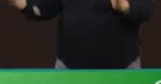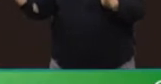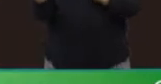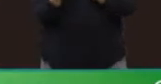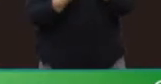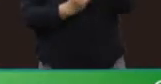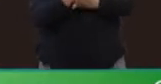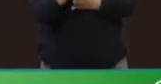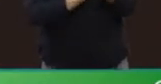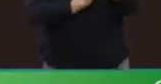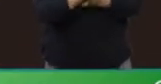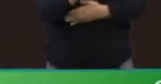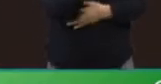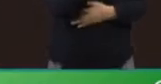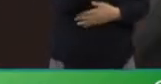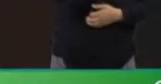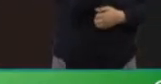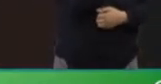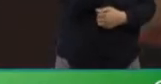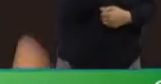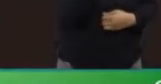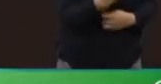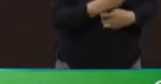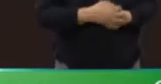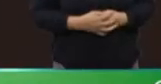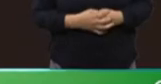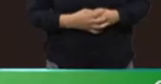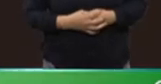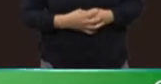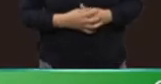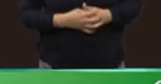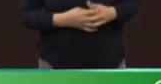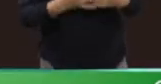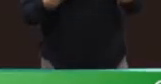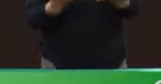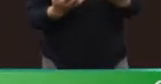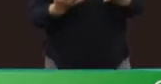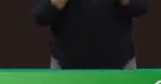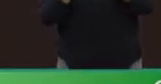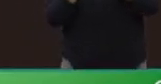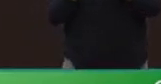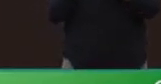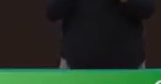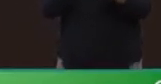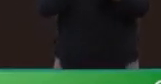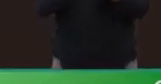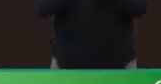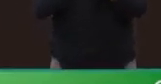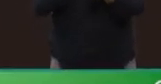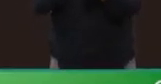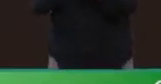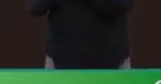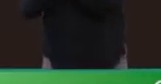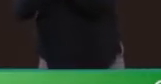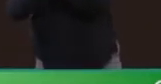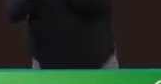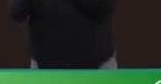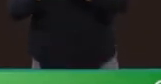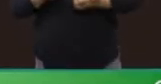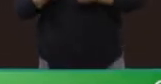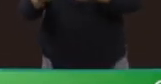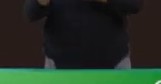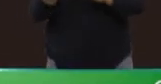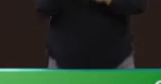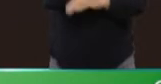constitucional Totalmente de acuerdo en las diferentes conversaciones con la gente en la calle y también en la campaña